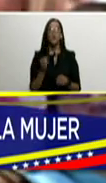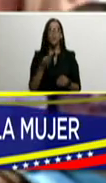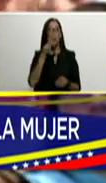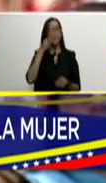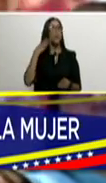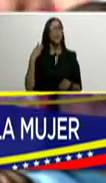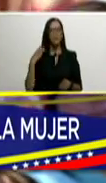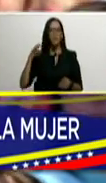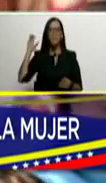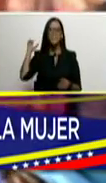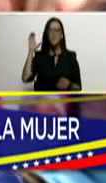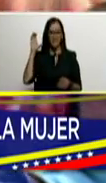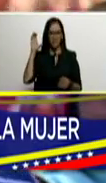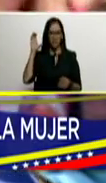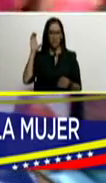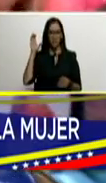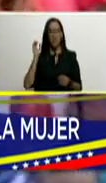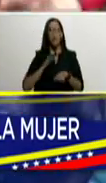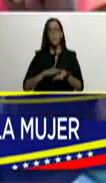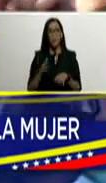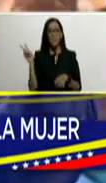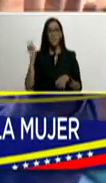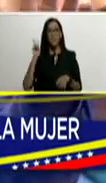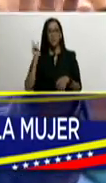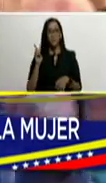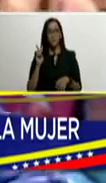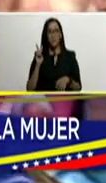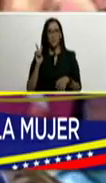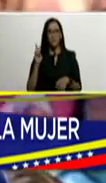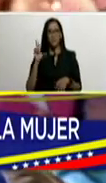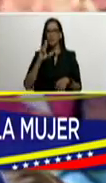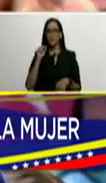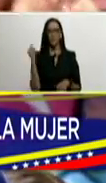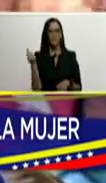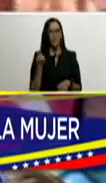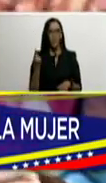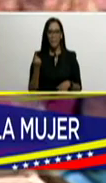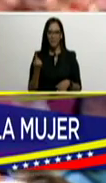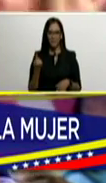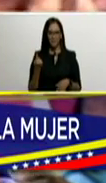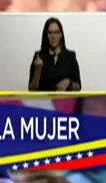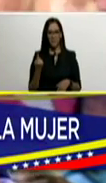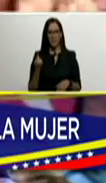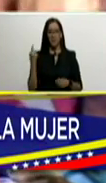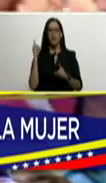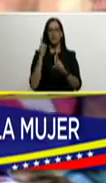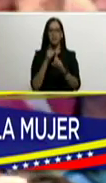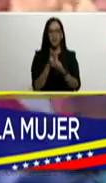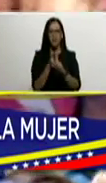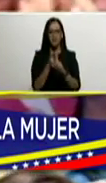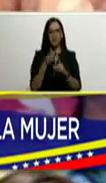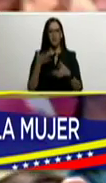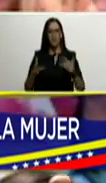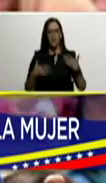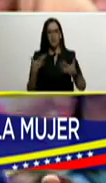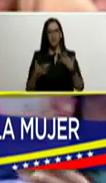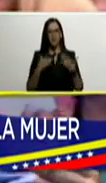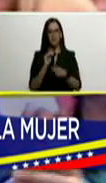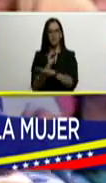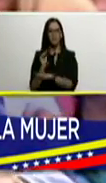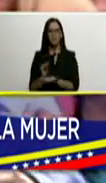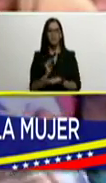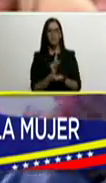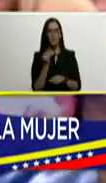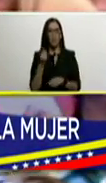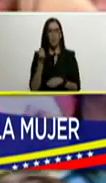orgullo patrio, porque Venezuela no solamente desde el aspecto preventivo,